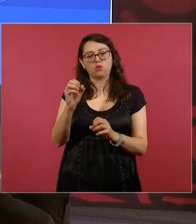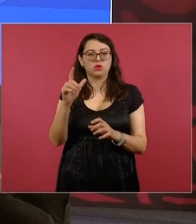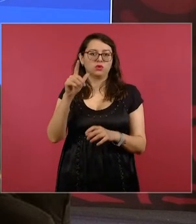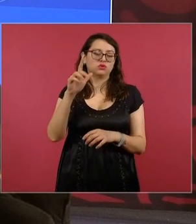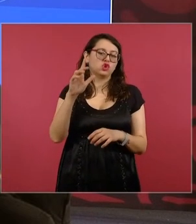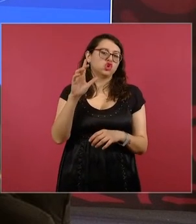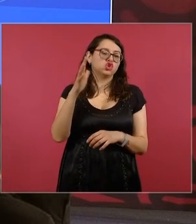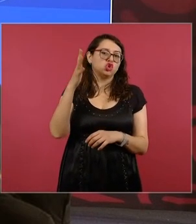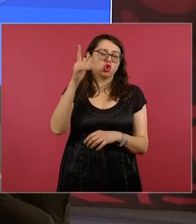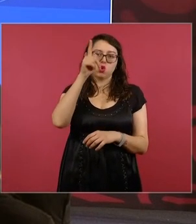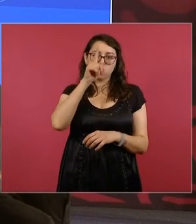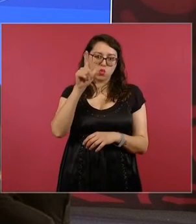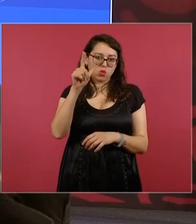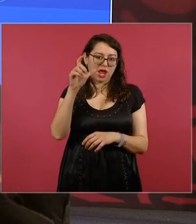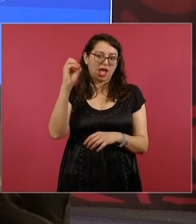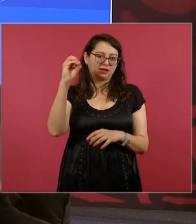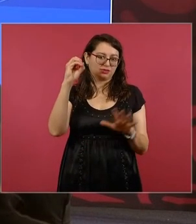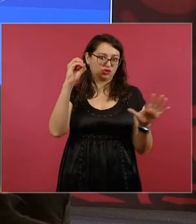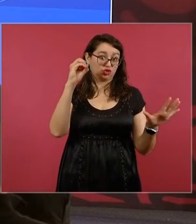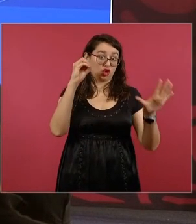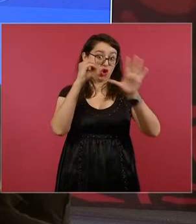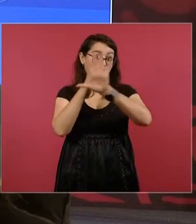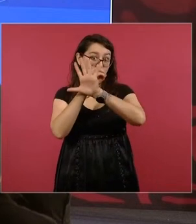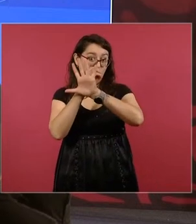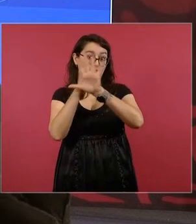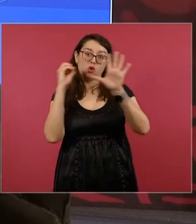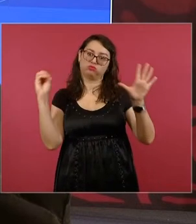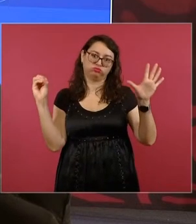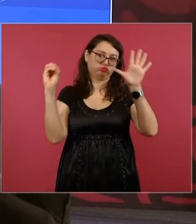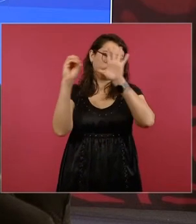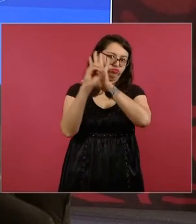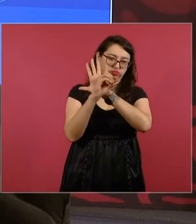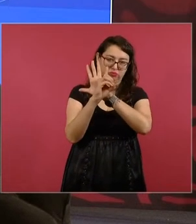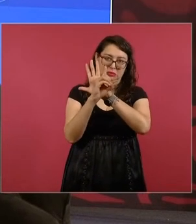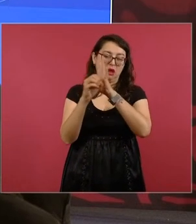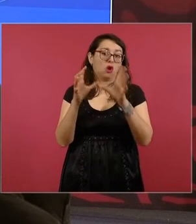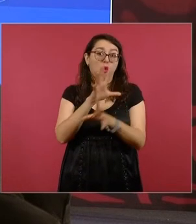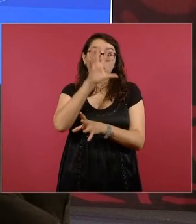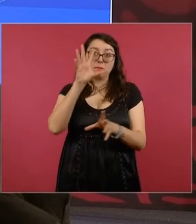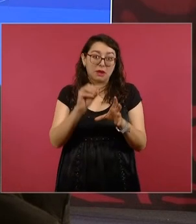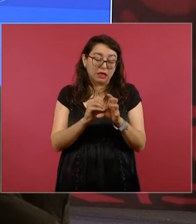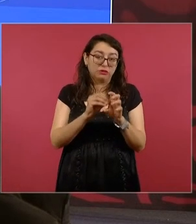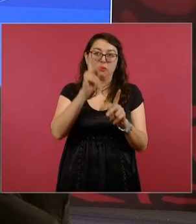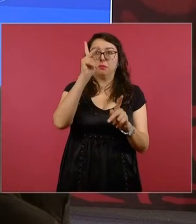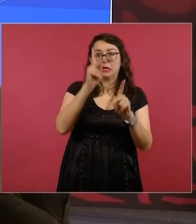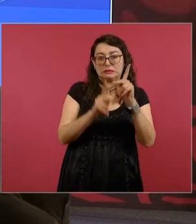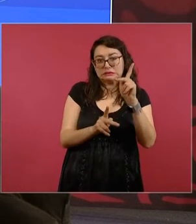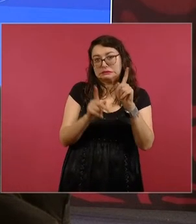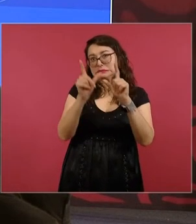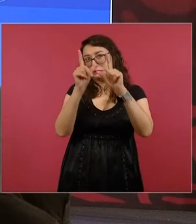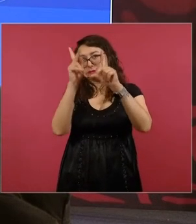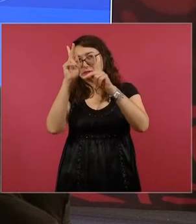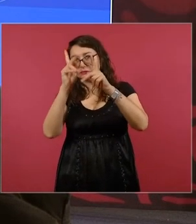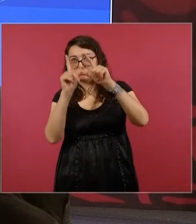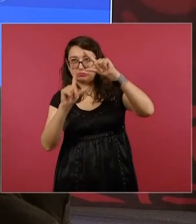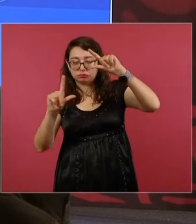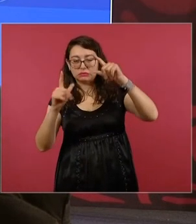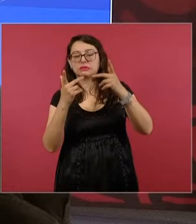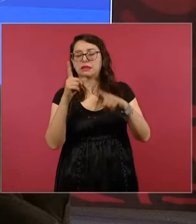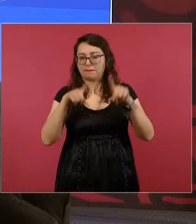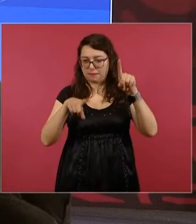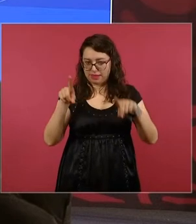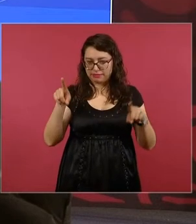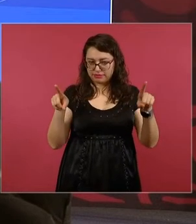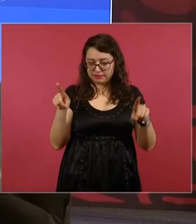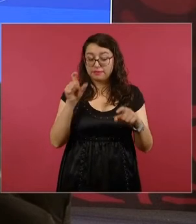sus diferentes tipos, que son parciales, totales y anulares. ¿Okay? Tenemos además otra complicación que voy a